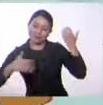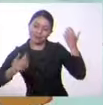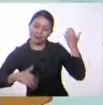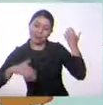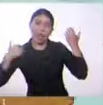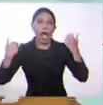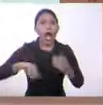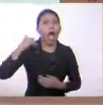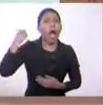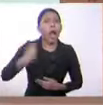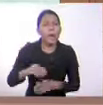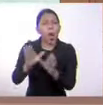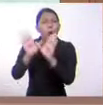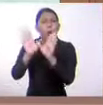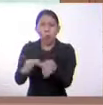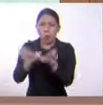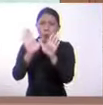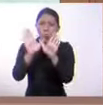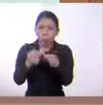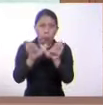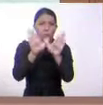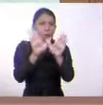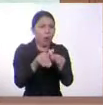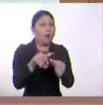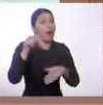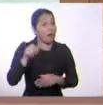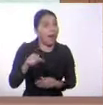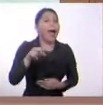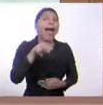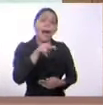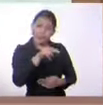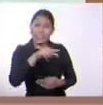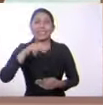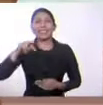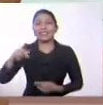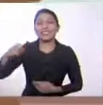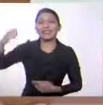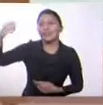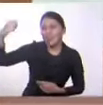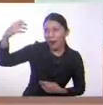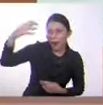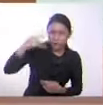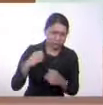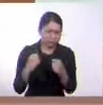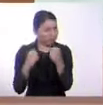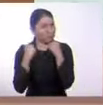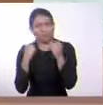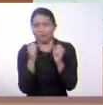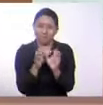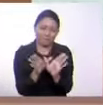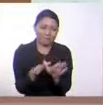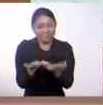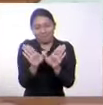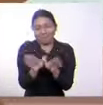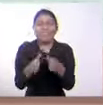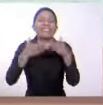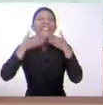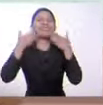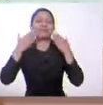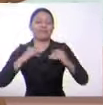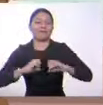Rápido mueven sus alas y muy amigables son. El sol les da mucha fuerza y alegra su